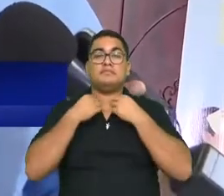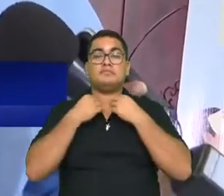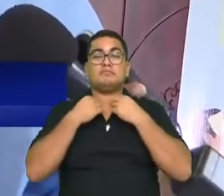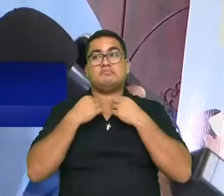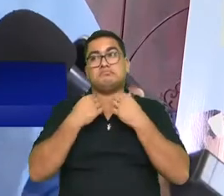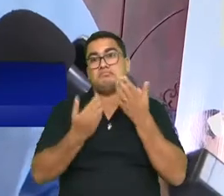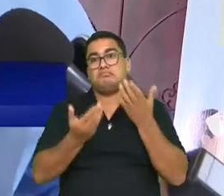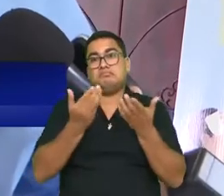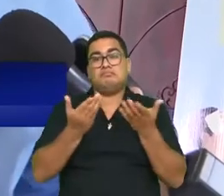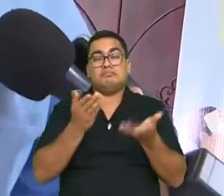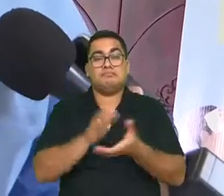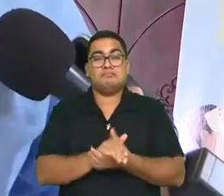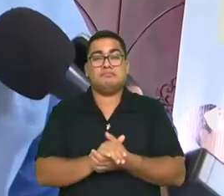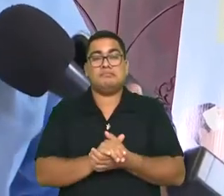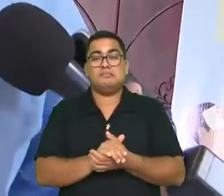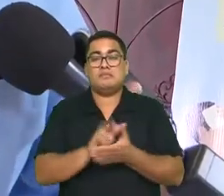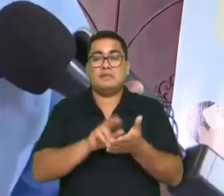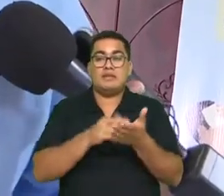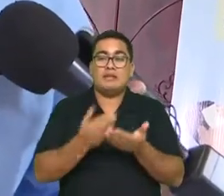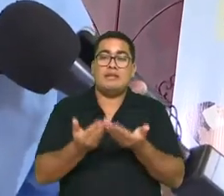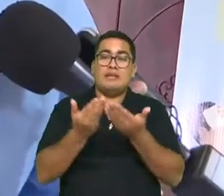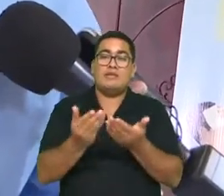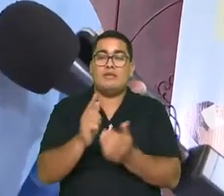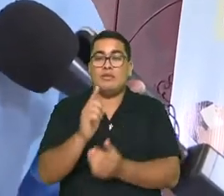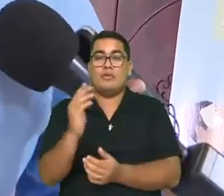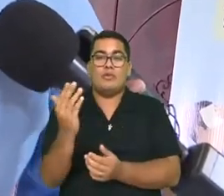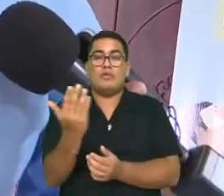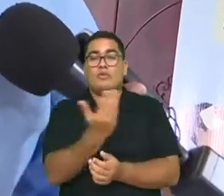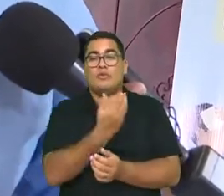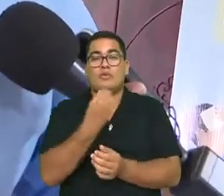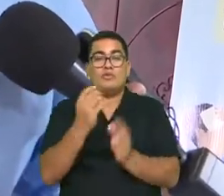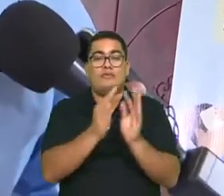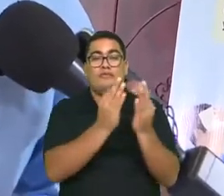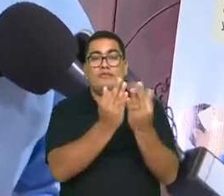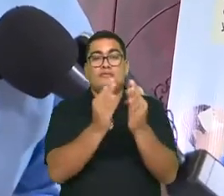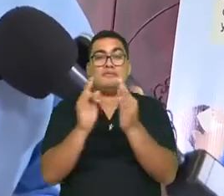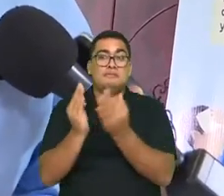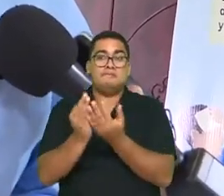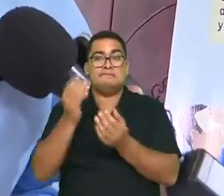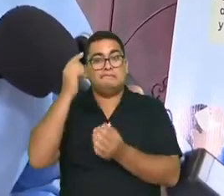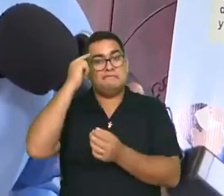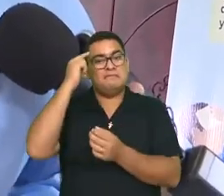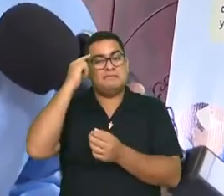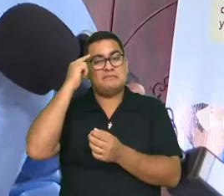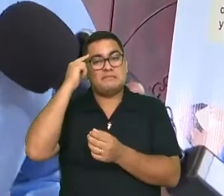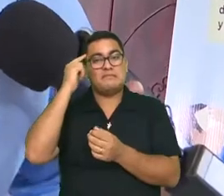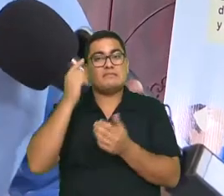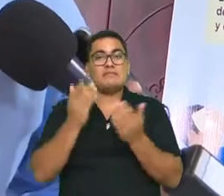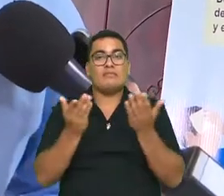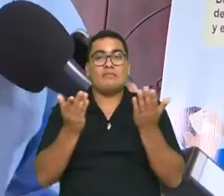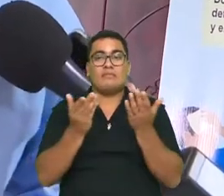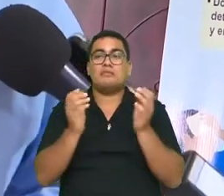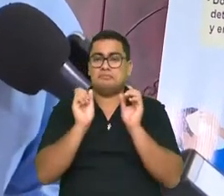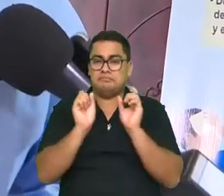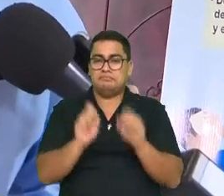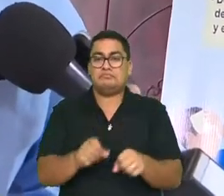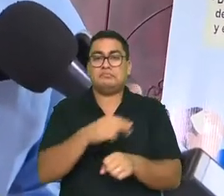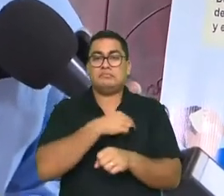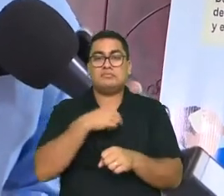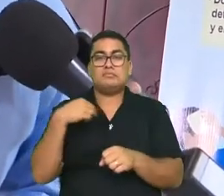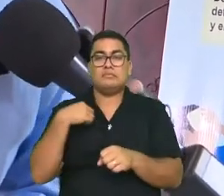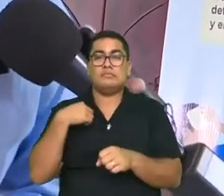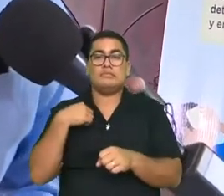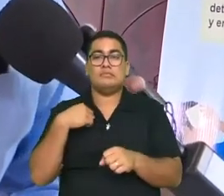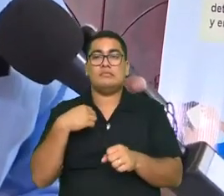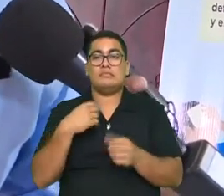yo, regalo para todas las familias. Creo yo que es bastante oportuno haber dado